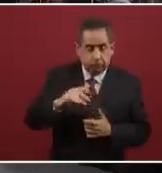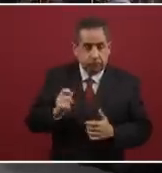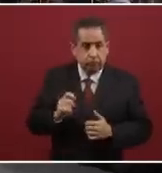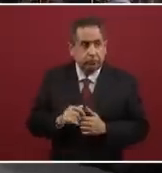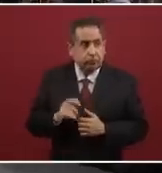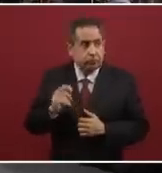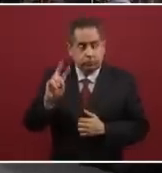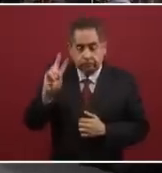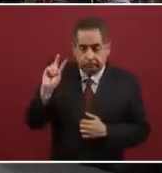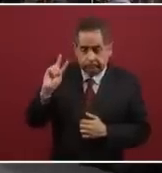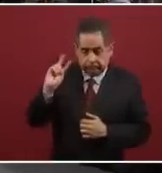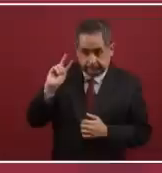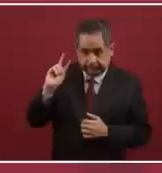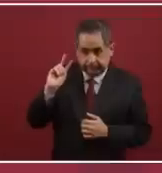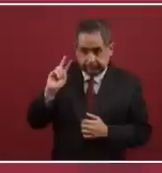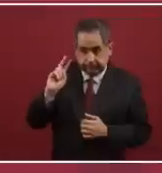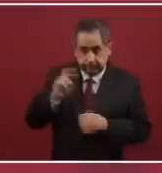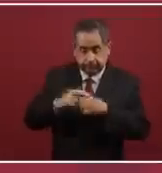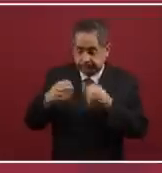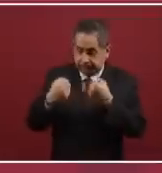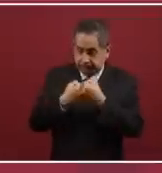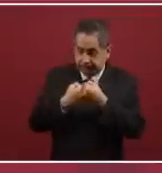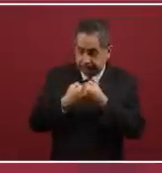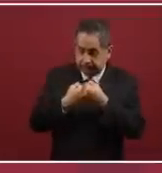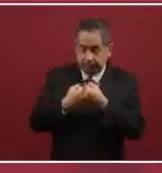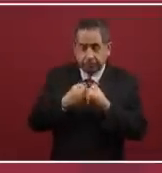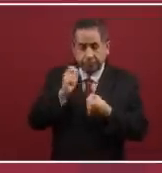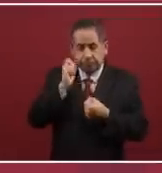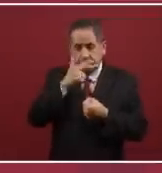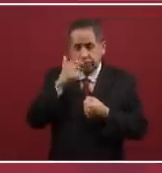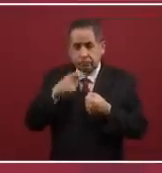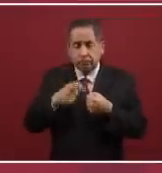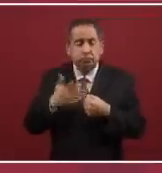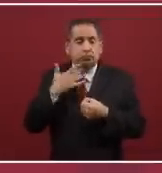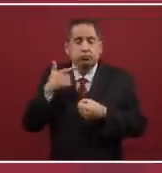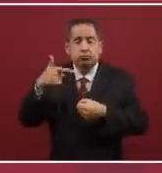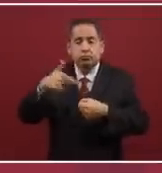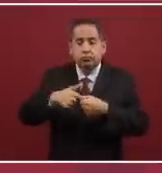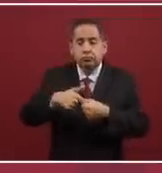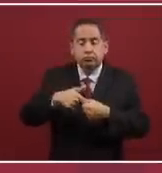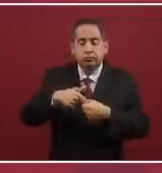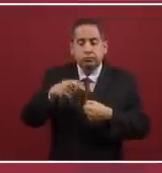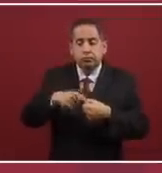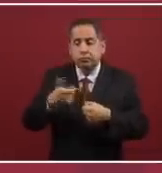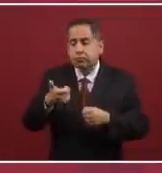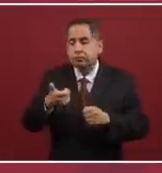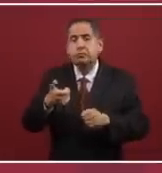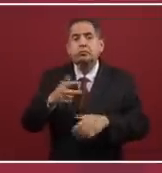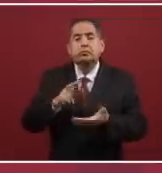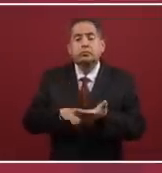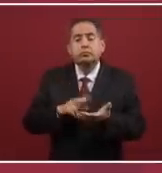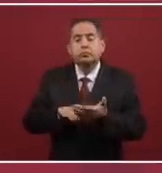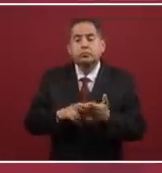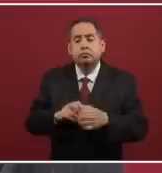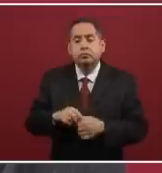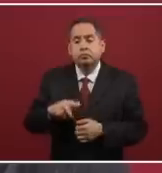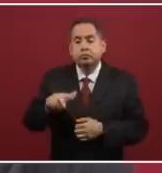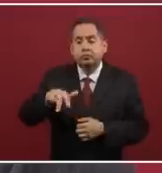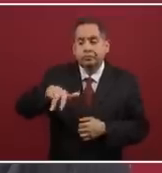el viernes, ahí en la frontera. Allá la gasolina se vende a